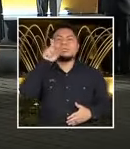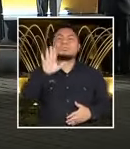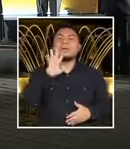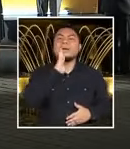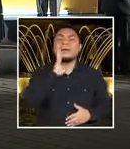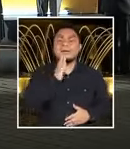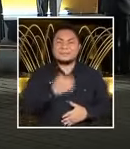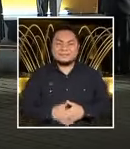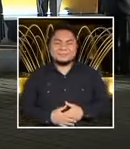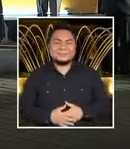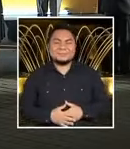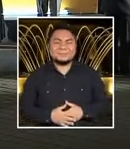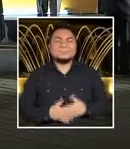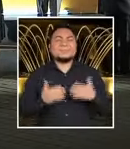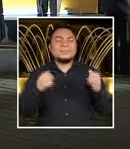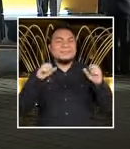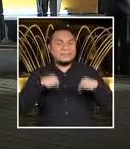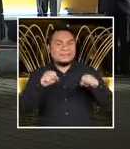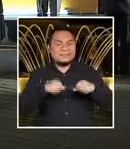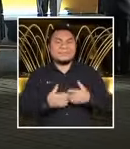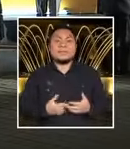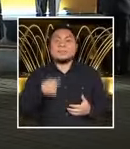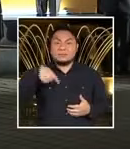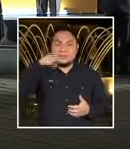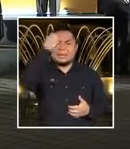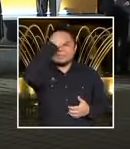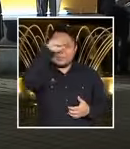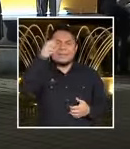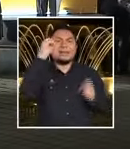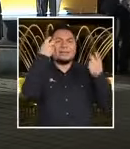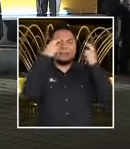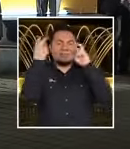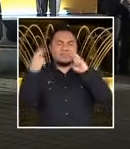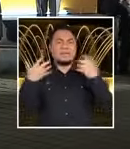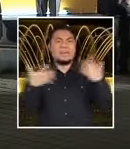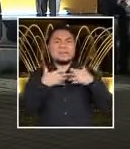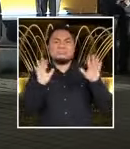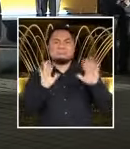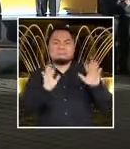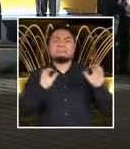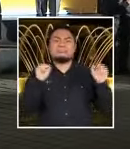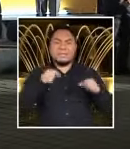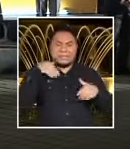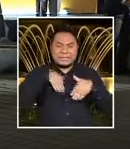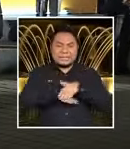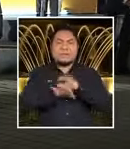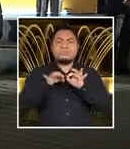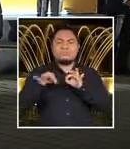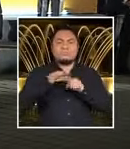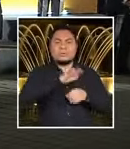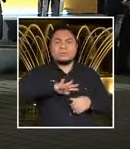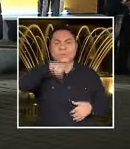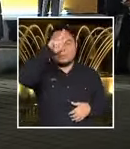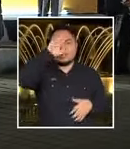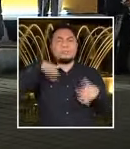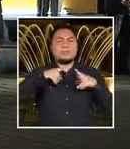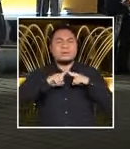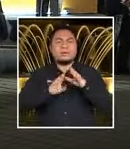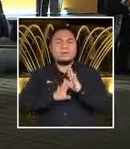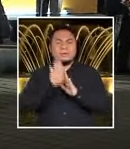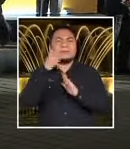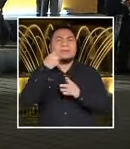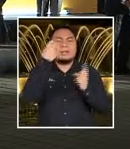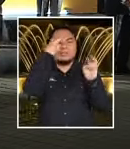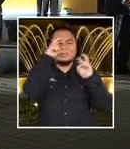palabras. Así es, a viajar, a visitar sin temores el interior de nuestro país para reactivar